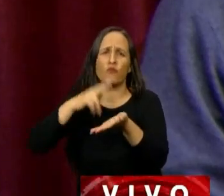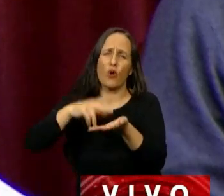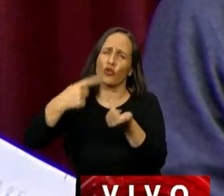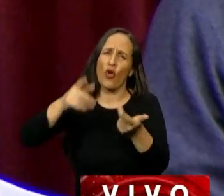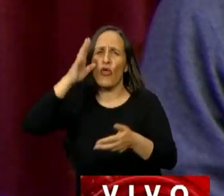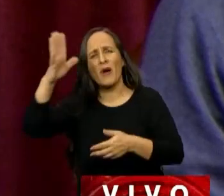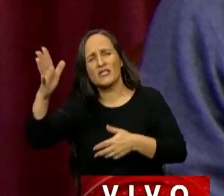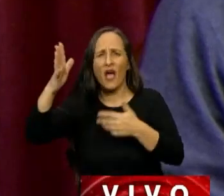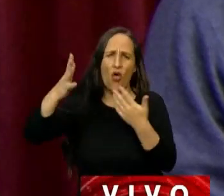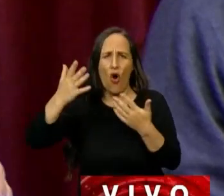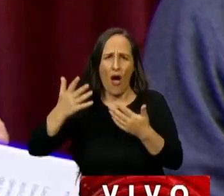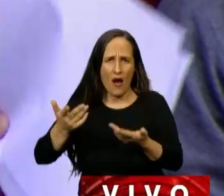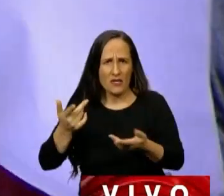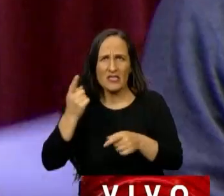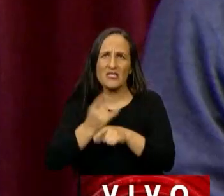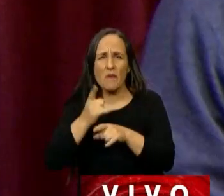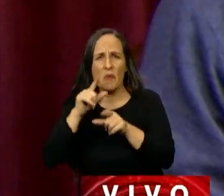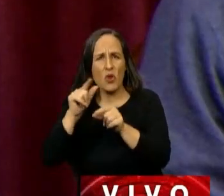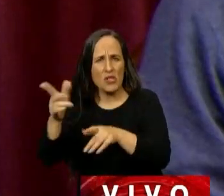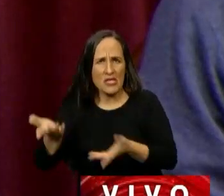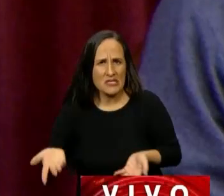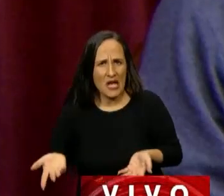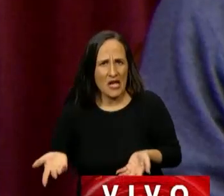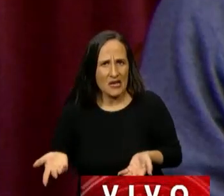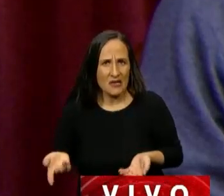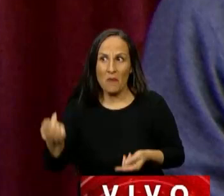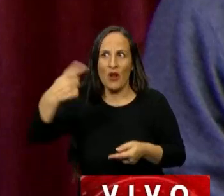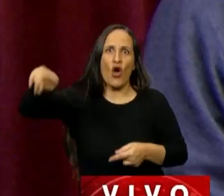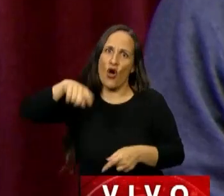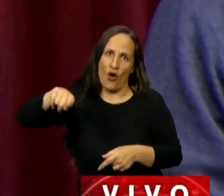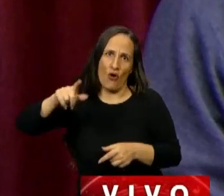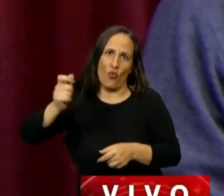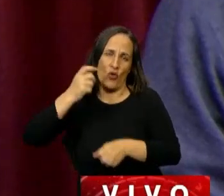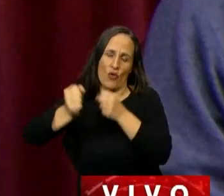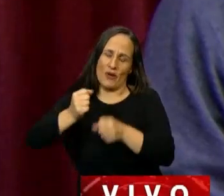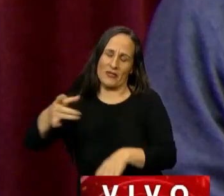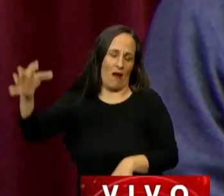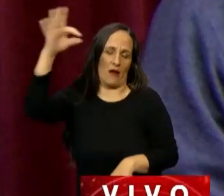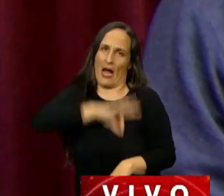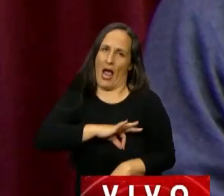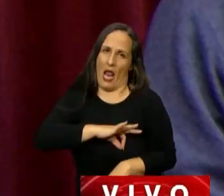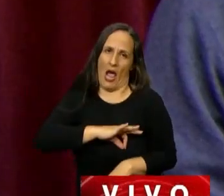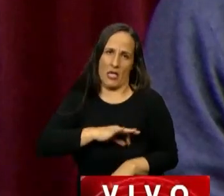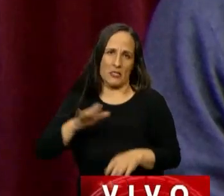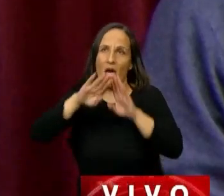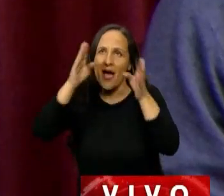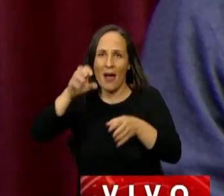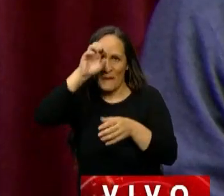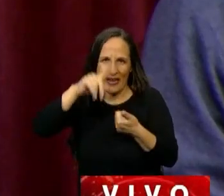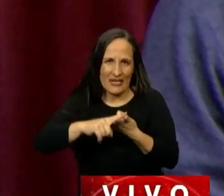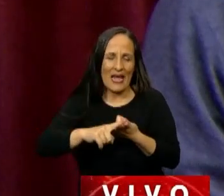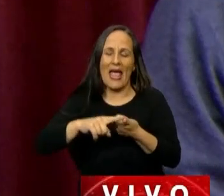presidente. Entonces, en realidad estos sectores son los grandes ganadores, como las mineras, la economía